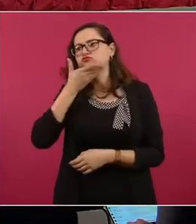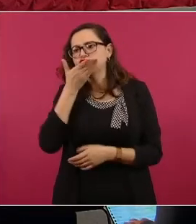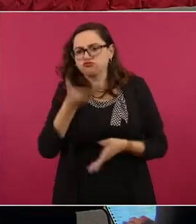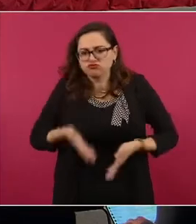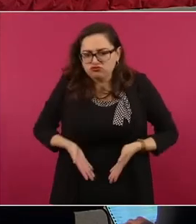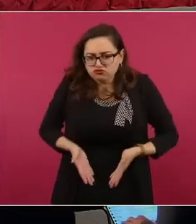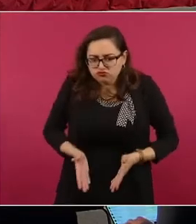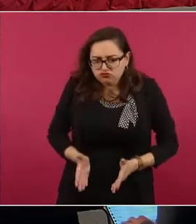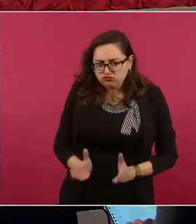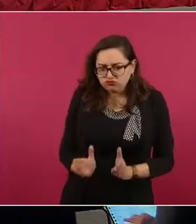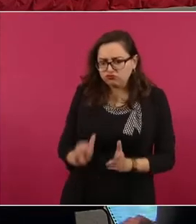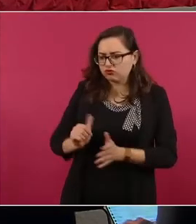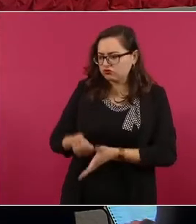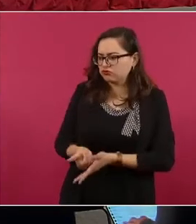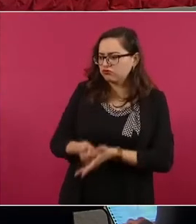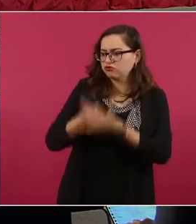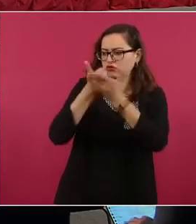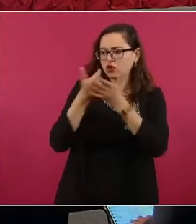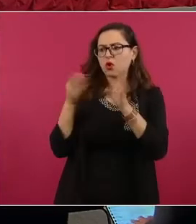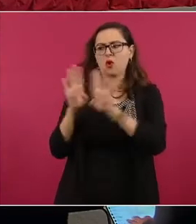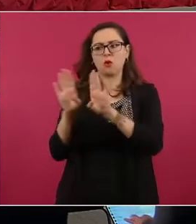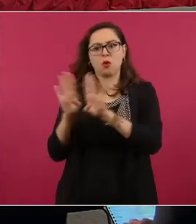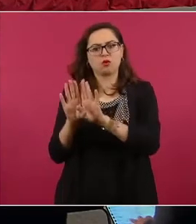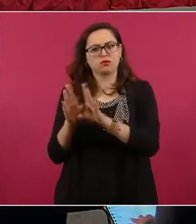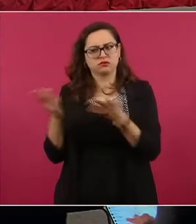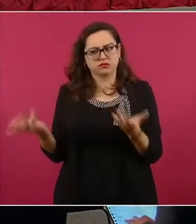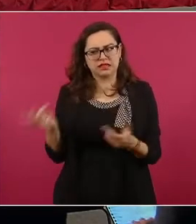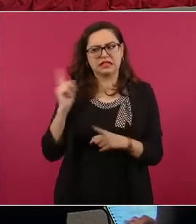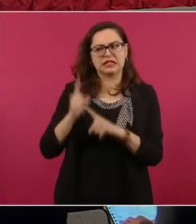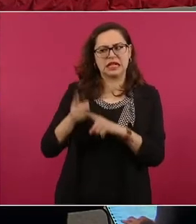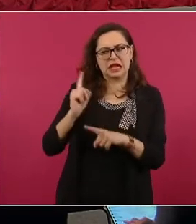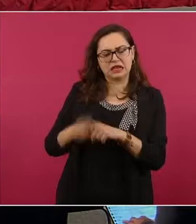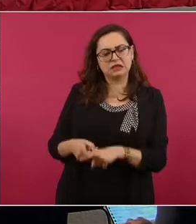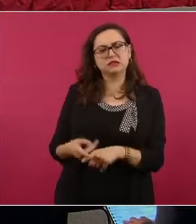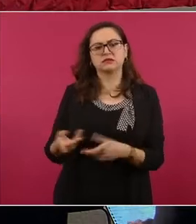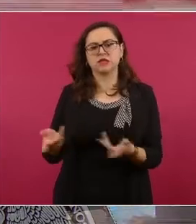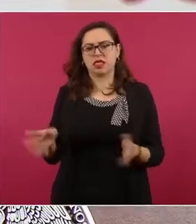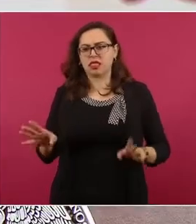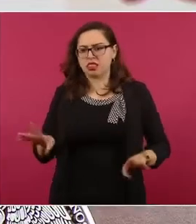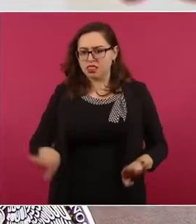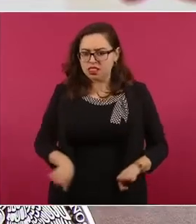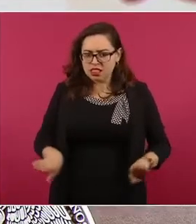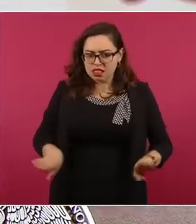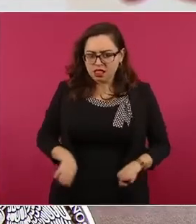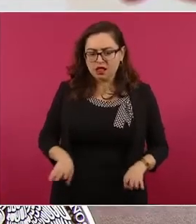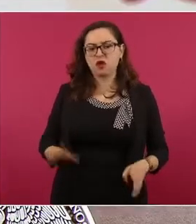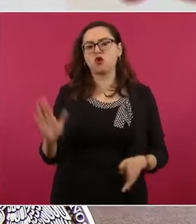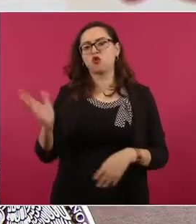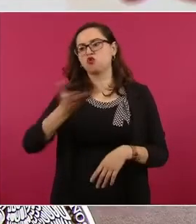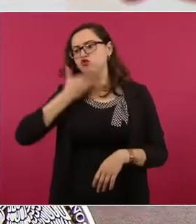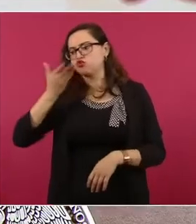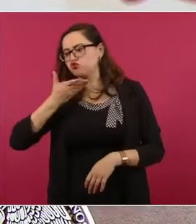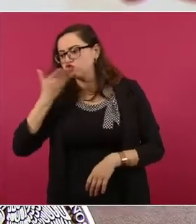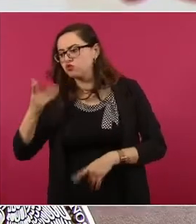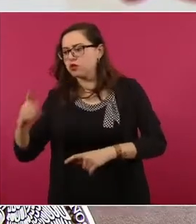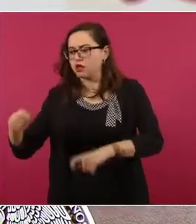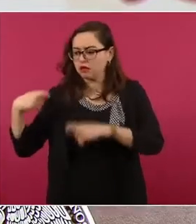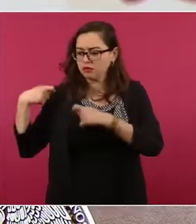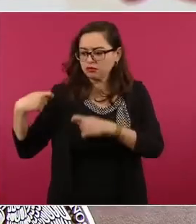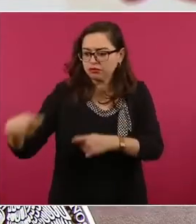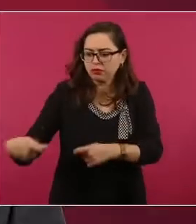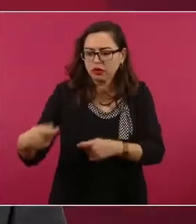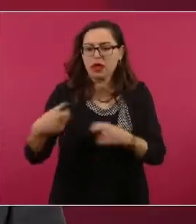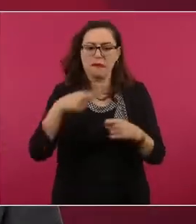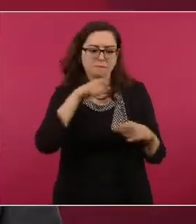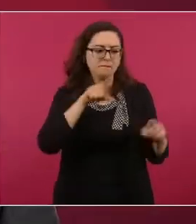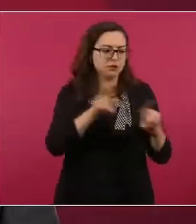capacidades profesionales de las mujeres que practican la partería, tanto en la partería tradicional como en la partería técnica, aquellas